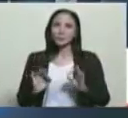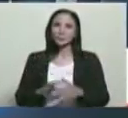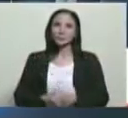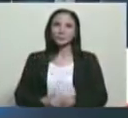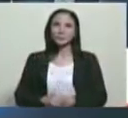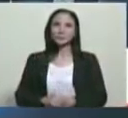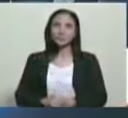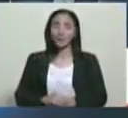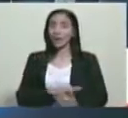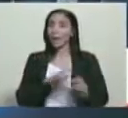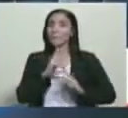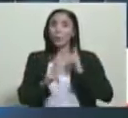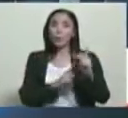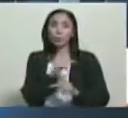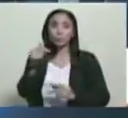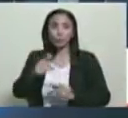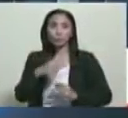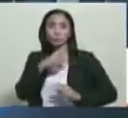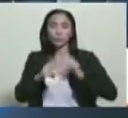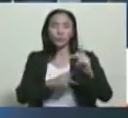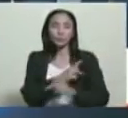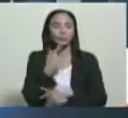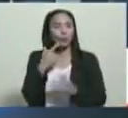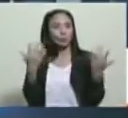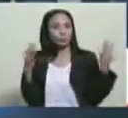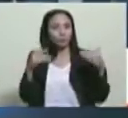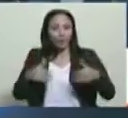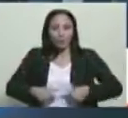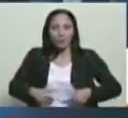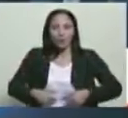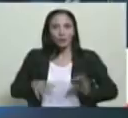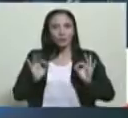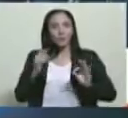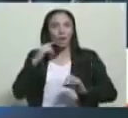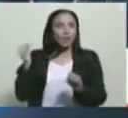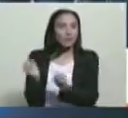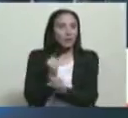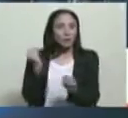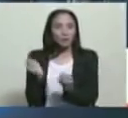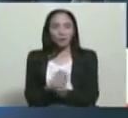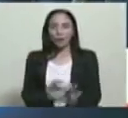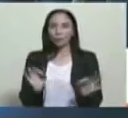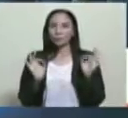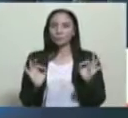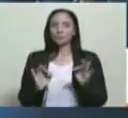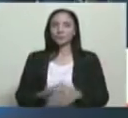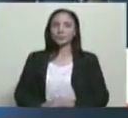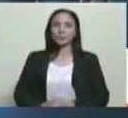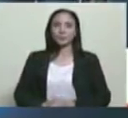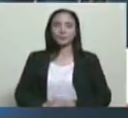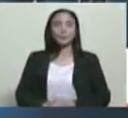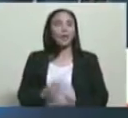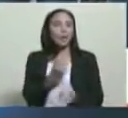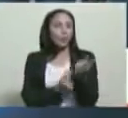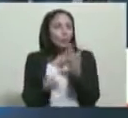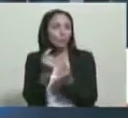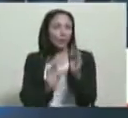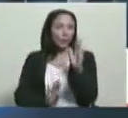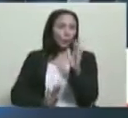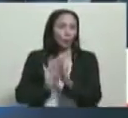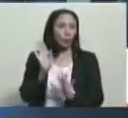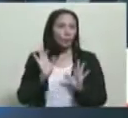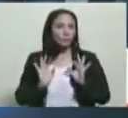producción nacional, con nuestras manos, con nuestro esfuerzo, trabajo, trabajo, prosperidad económica